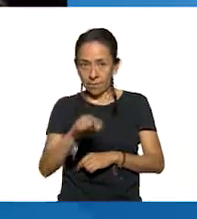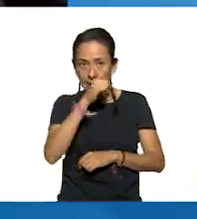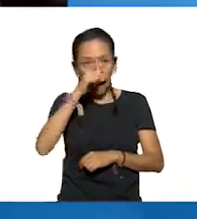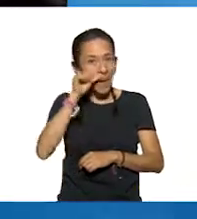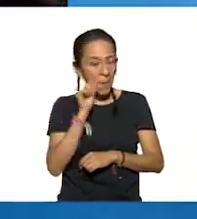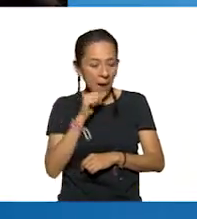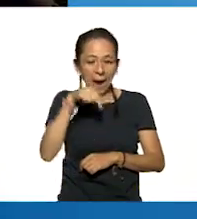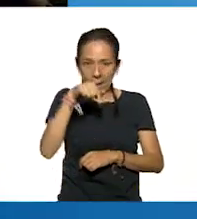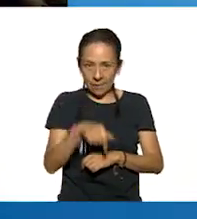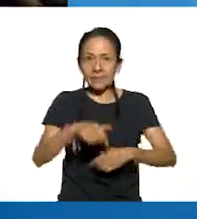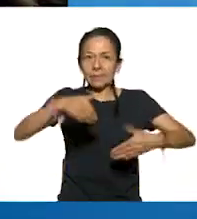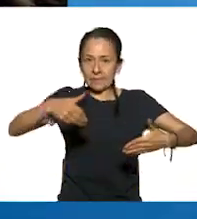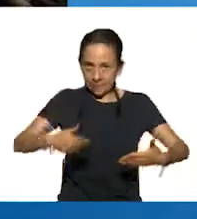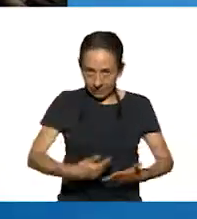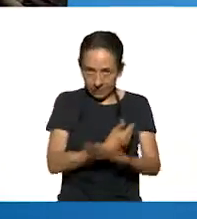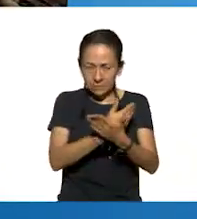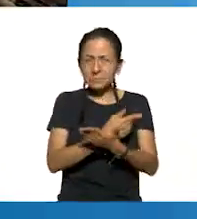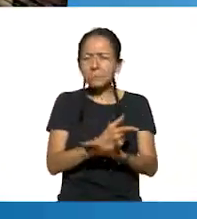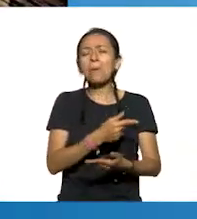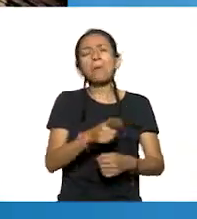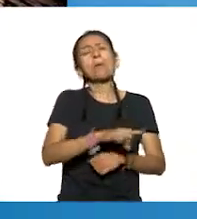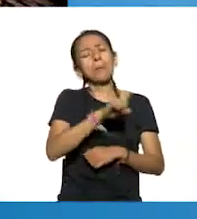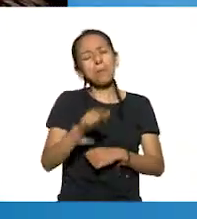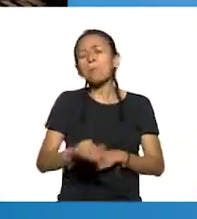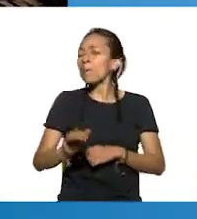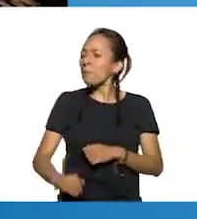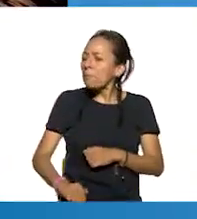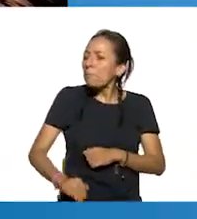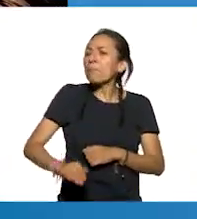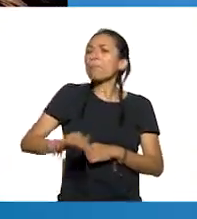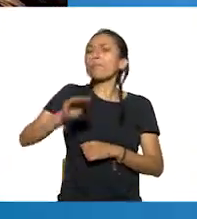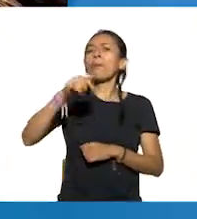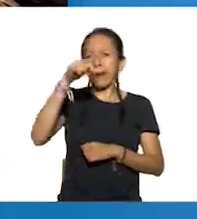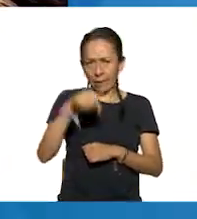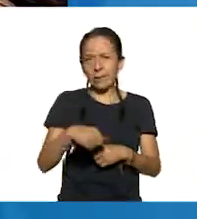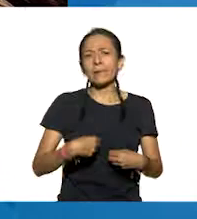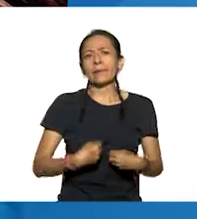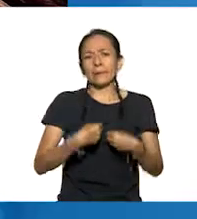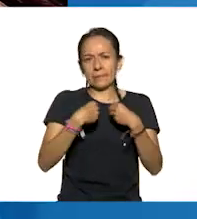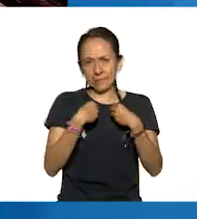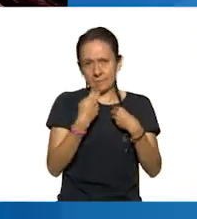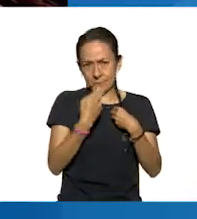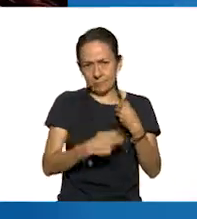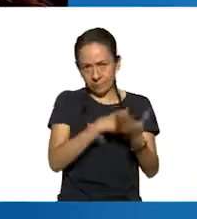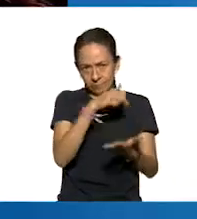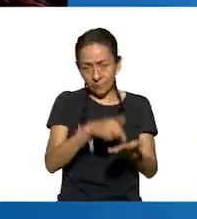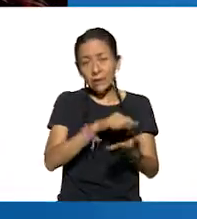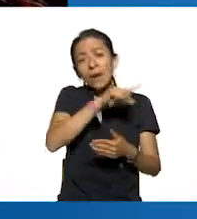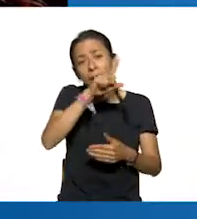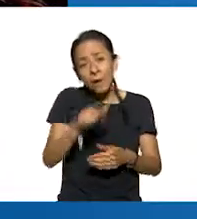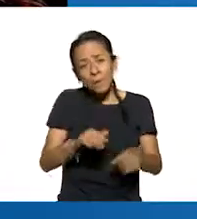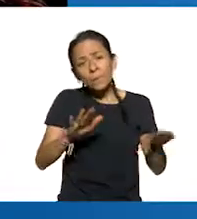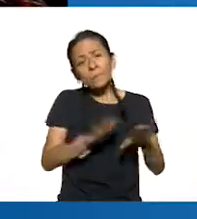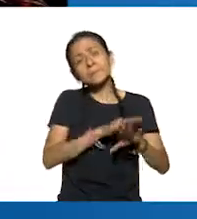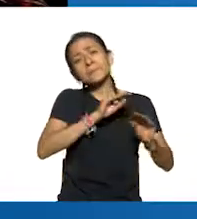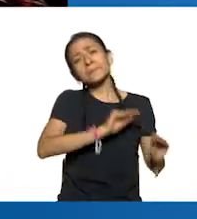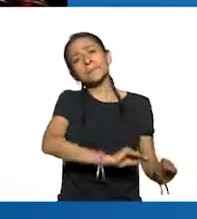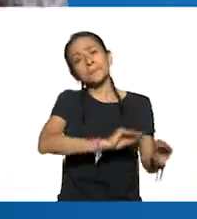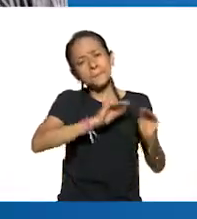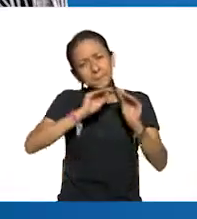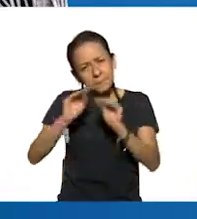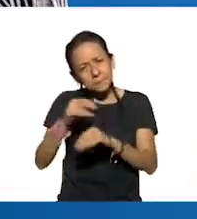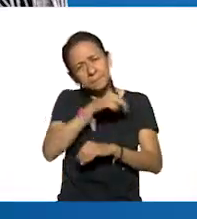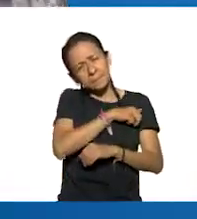que vivió sus primeros años en este lugar y luego emprendió el largo camino para llegar a